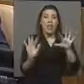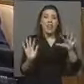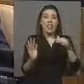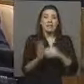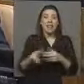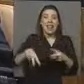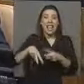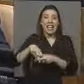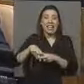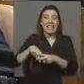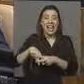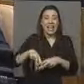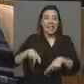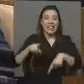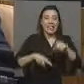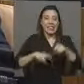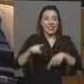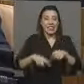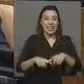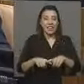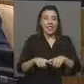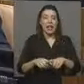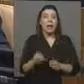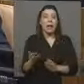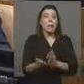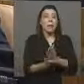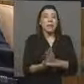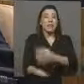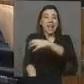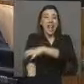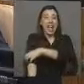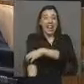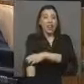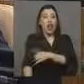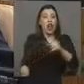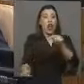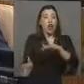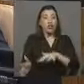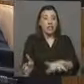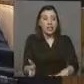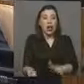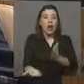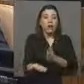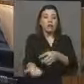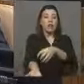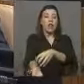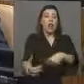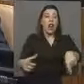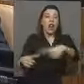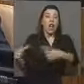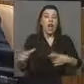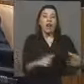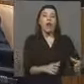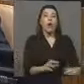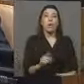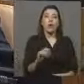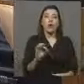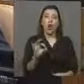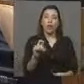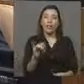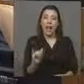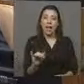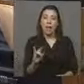.000 hectáreas de terreno entre las regiones de los ríos y de los lagos, en particular en las comunas de Puerto Octay,